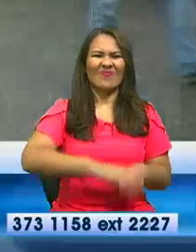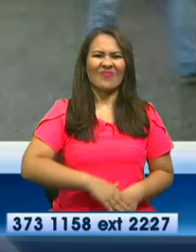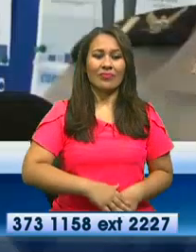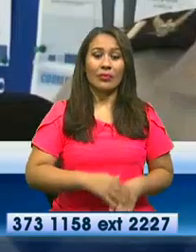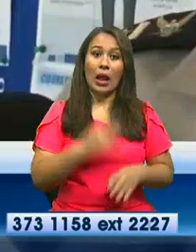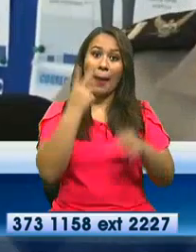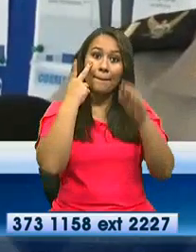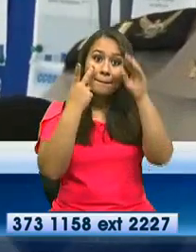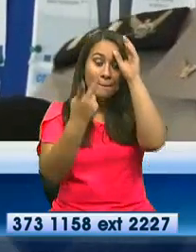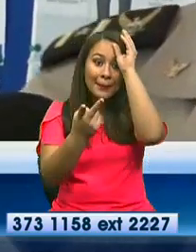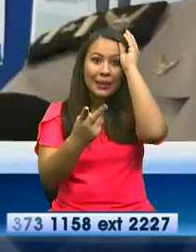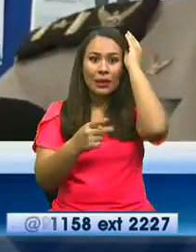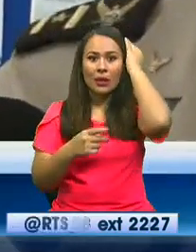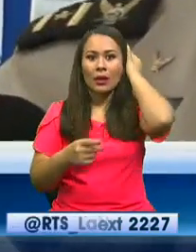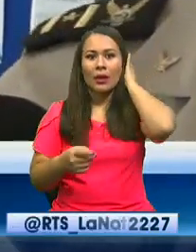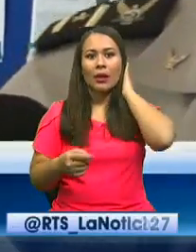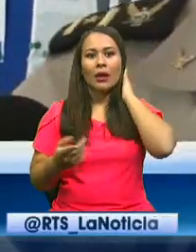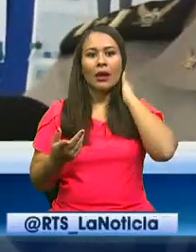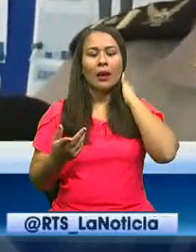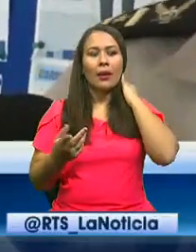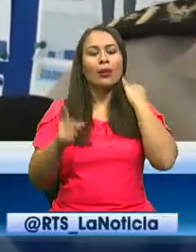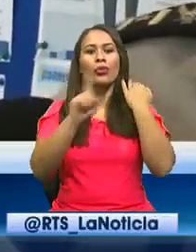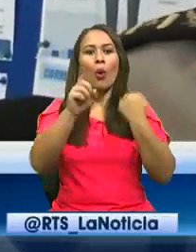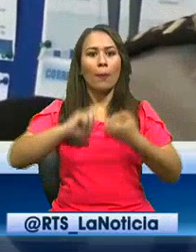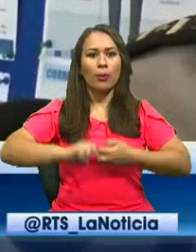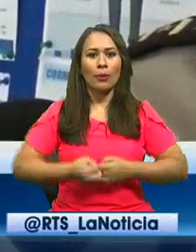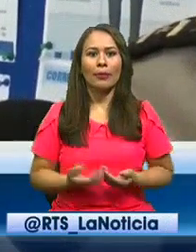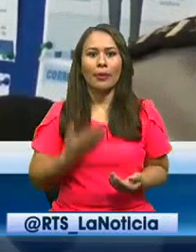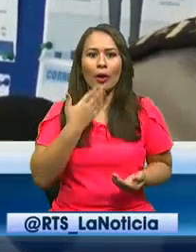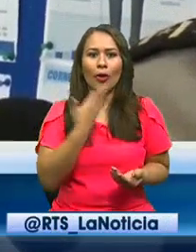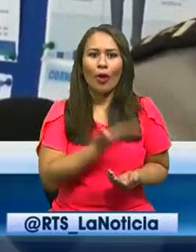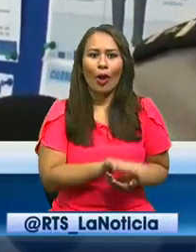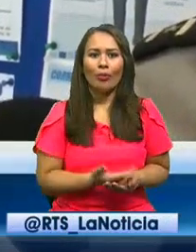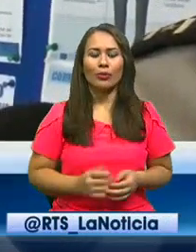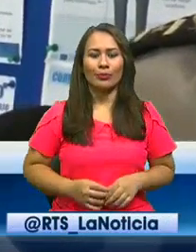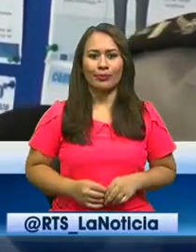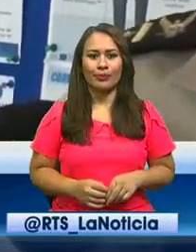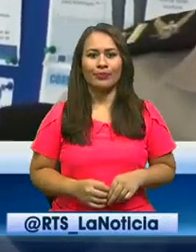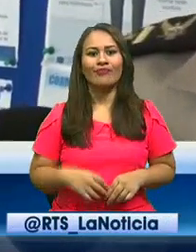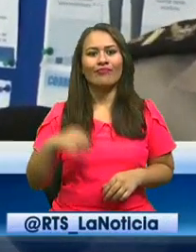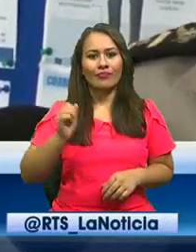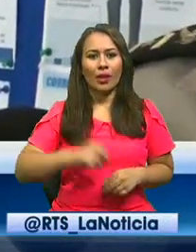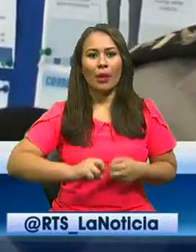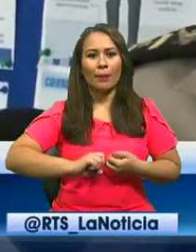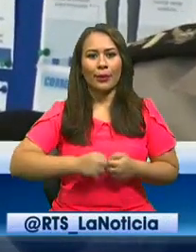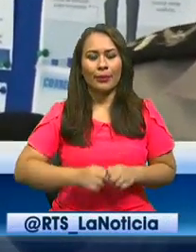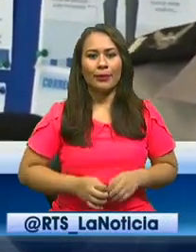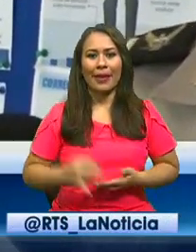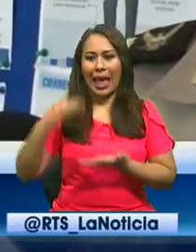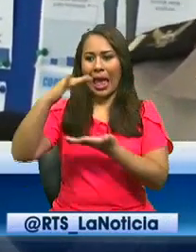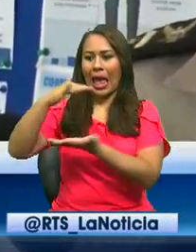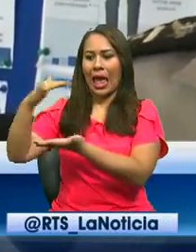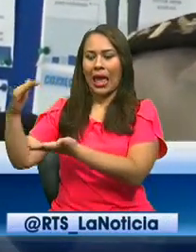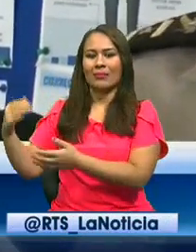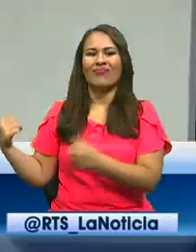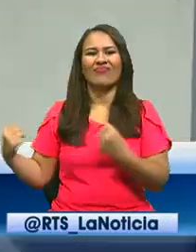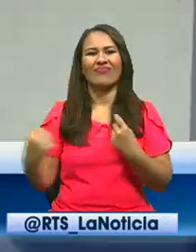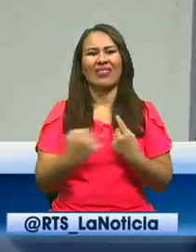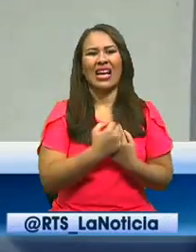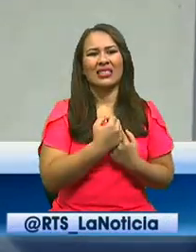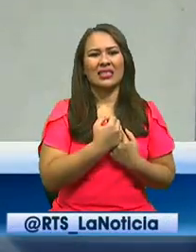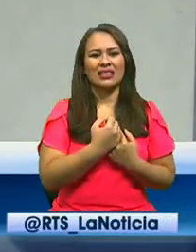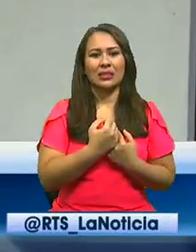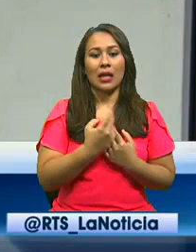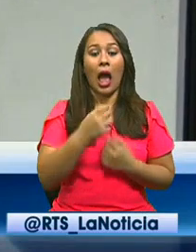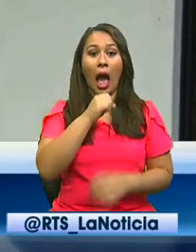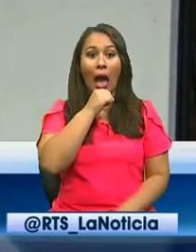que para un vehículo normal no le genera problemas, a este que venía cargado sí le generó esa dificultad y originó el accidente.